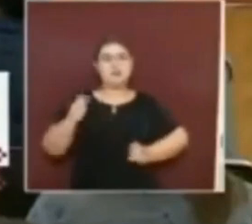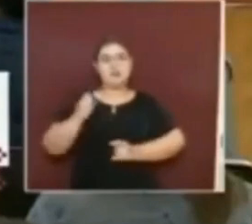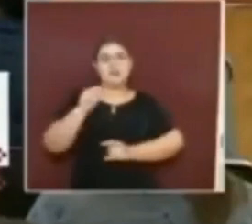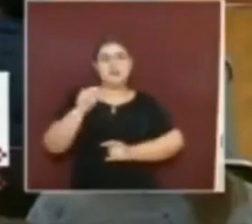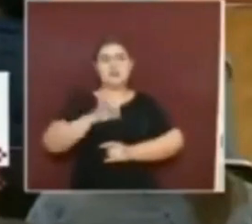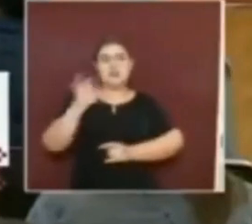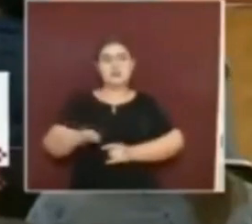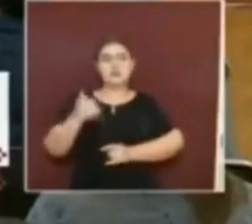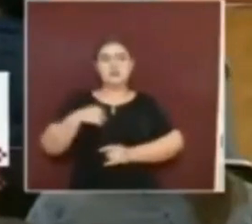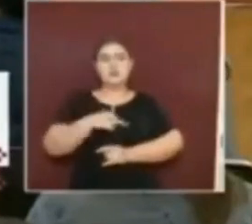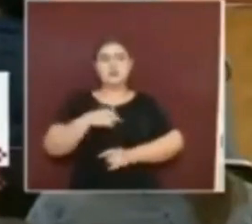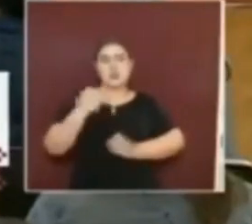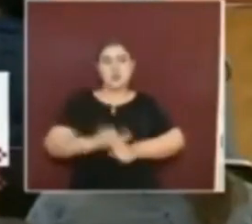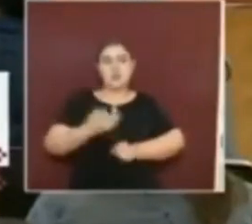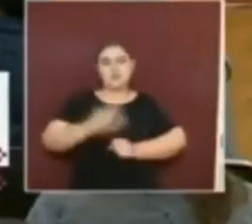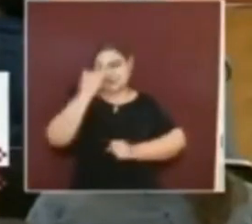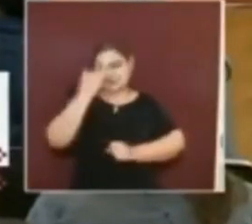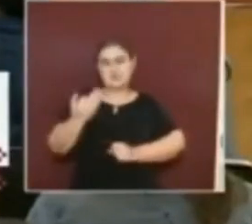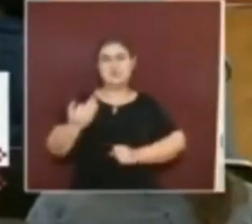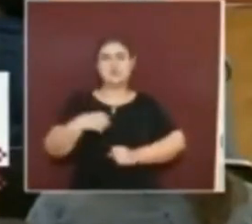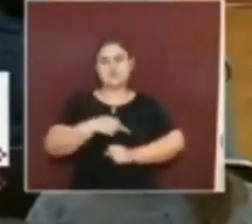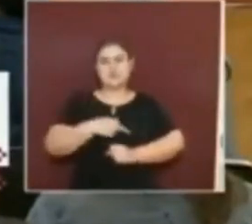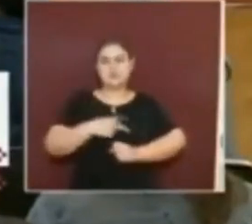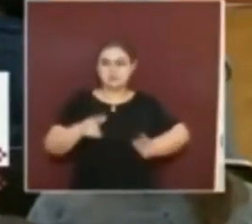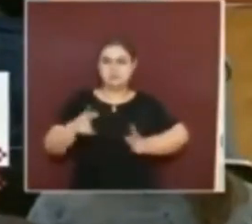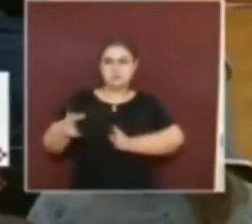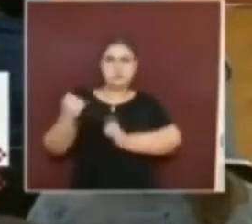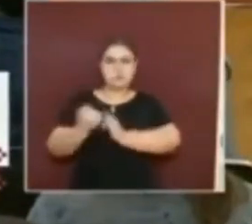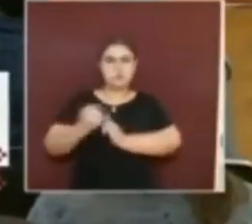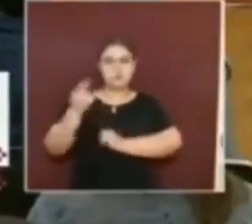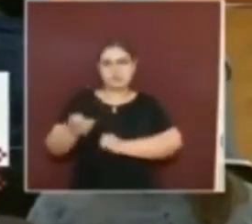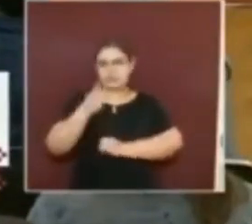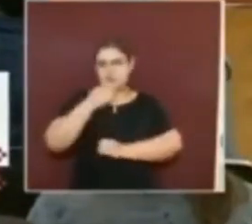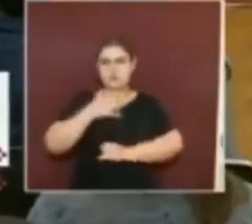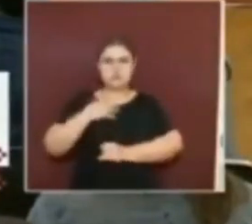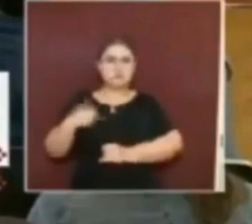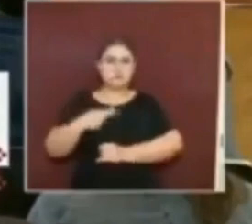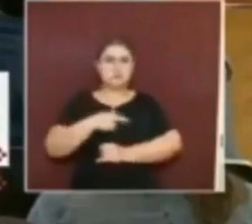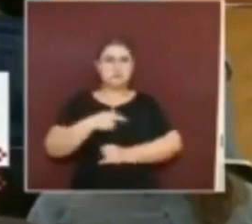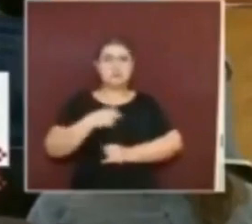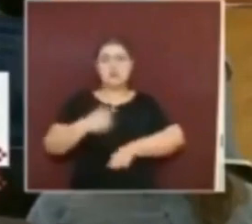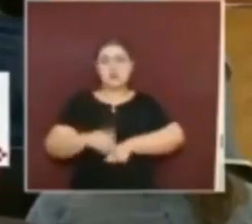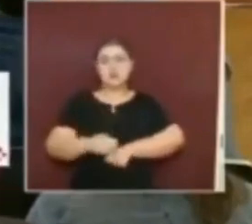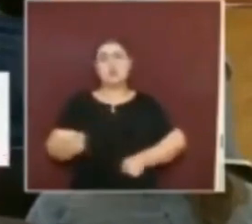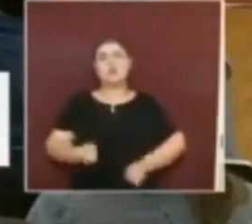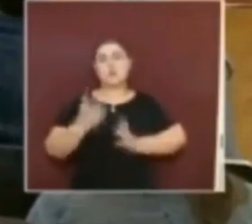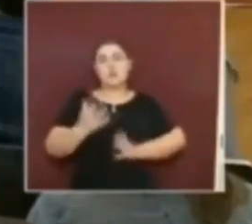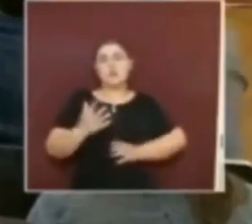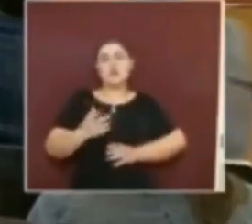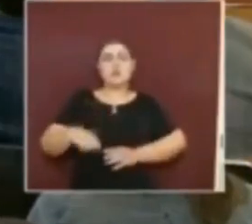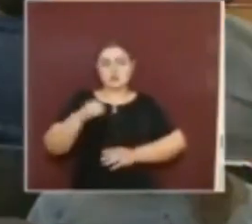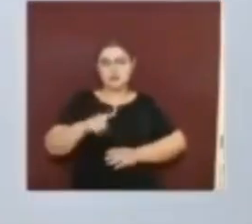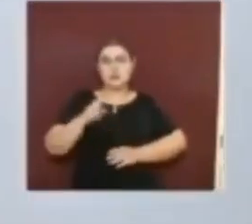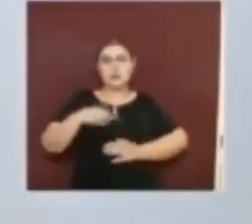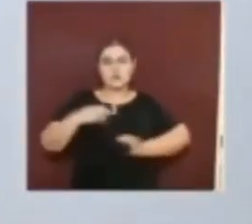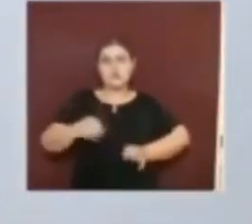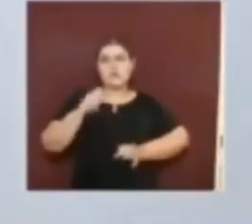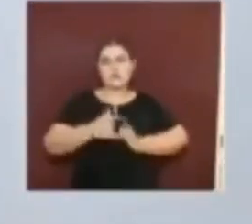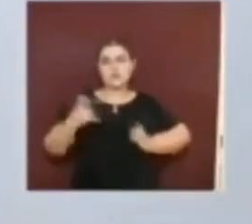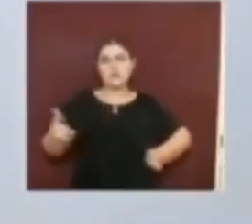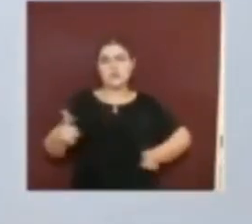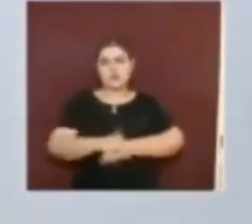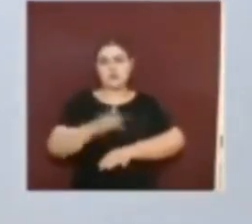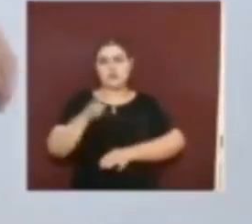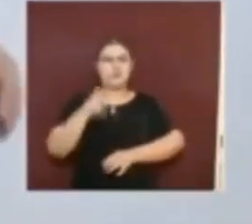vamos en los tiempos que nos planteó el número de uniformes, que es un número histórico también. A ver, esto ya es de